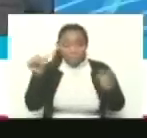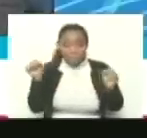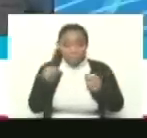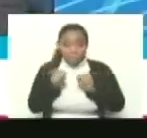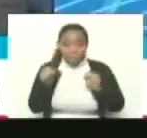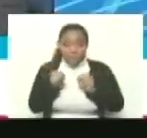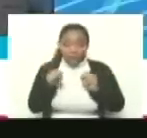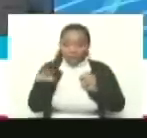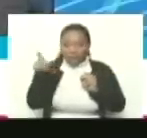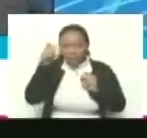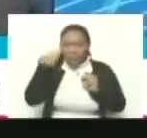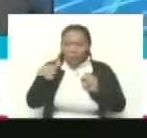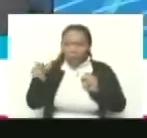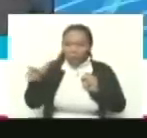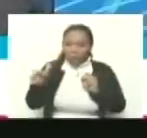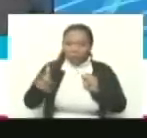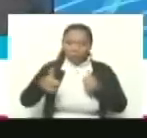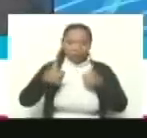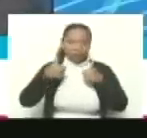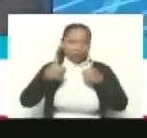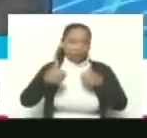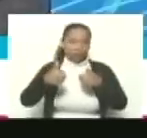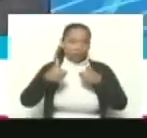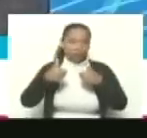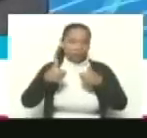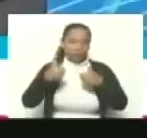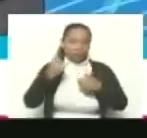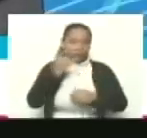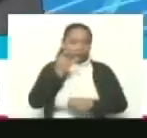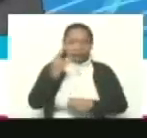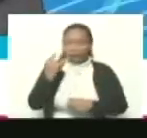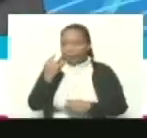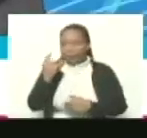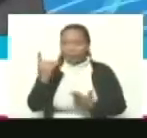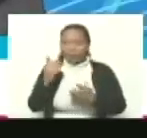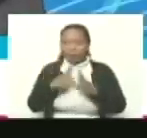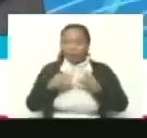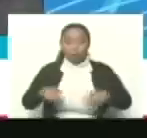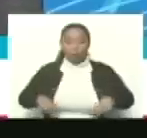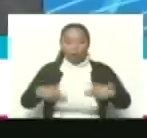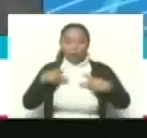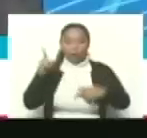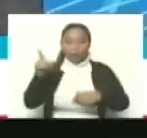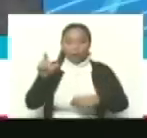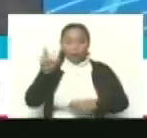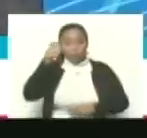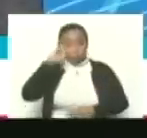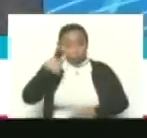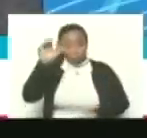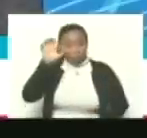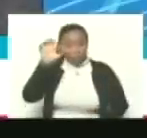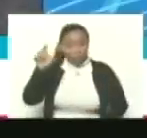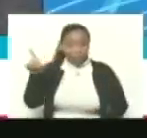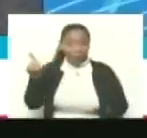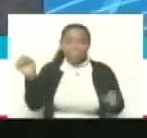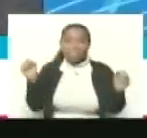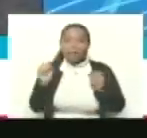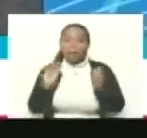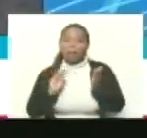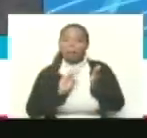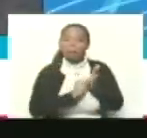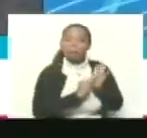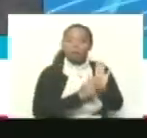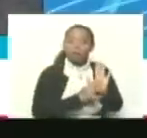pueblo encantador, pues, un pueblo patriota de toda la vida. En Mérida fue que le pusieron el